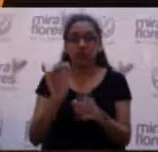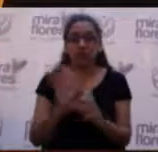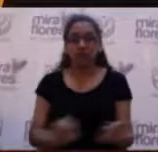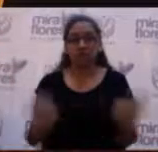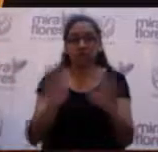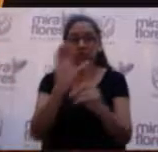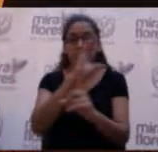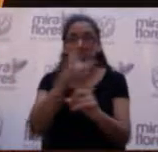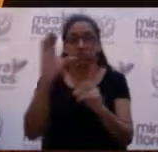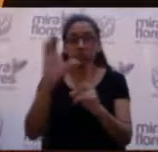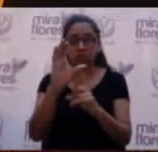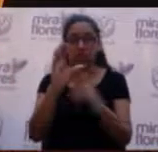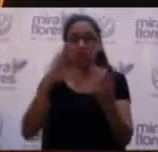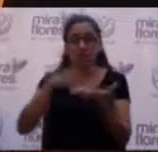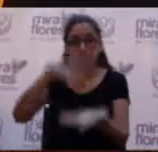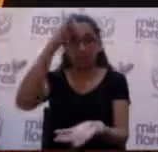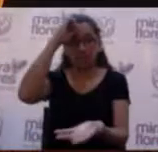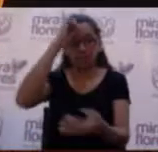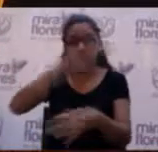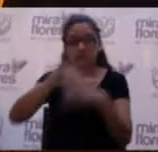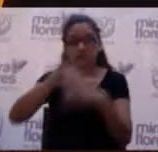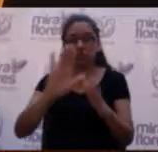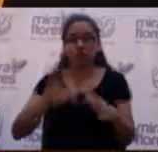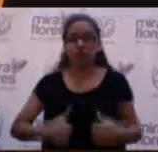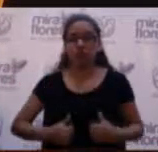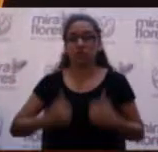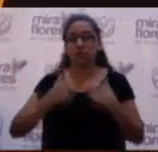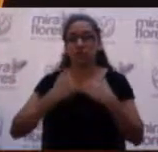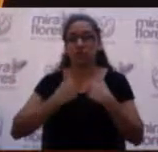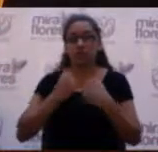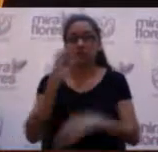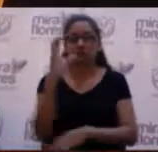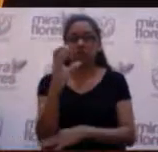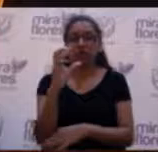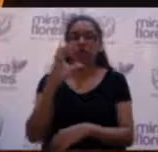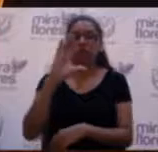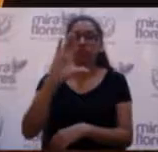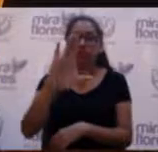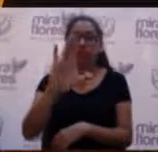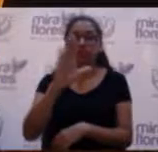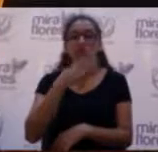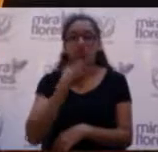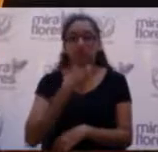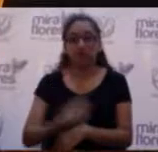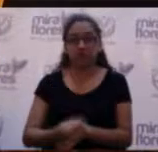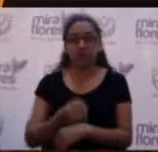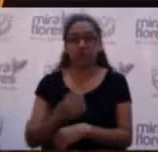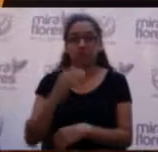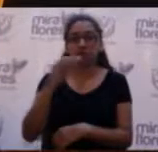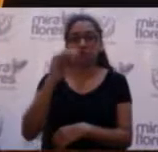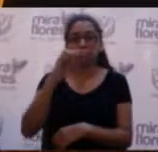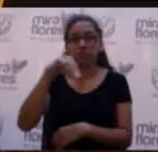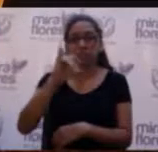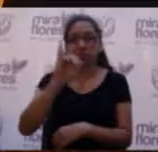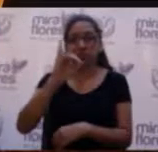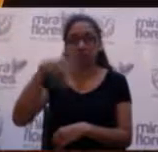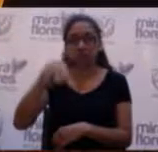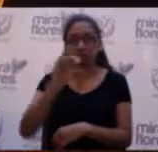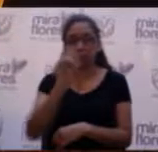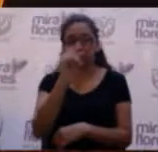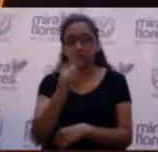la cultura del aprendizaje a lo largo de toda la vida. Medellín, 5 de diciembre del 2007, Jorge Vicente Martín Muñoz Wells,